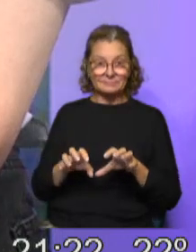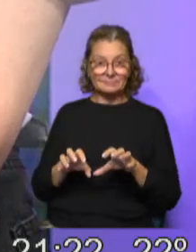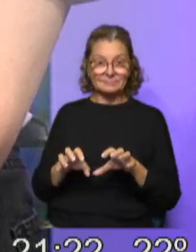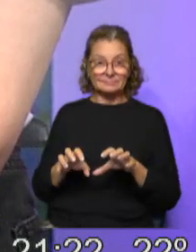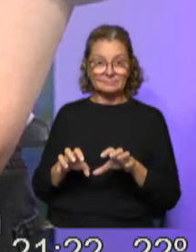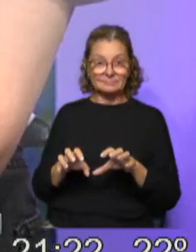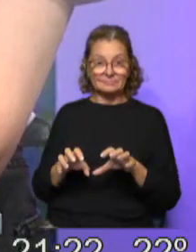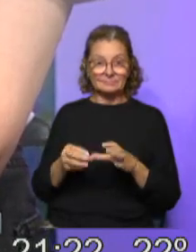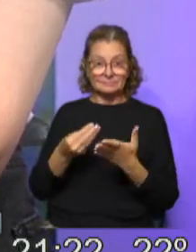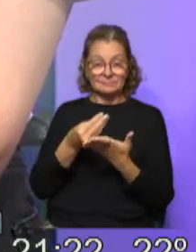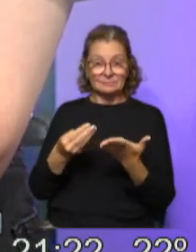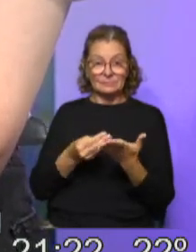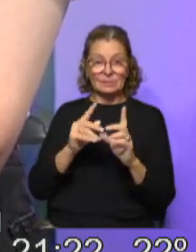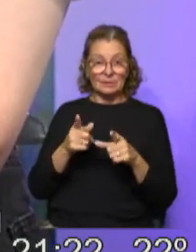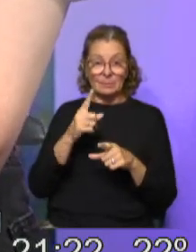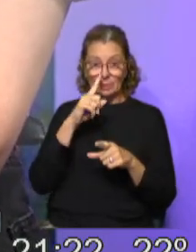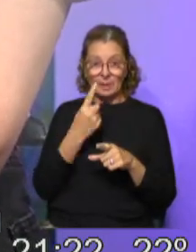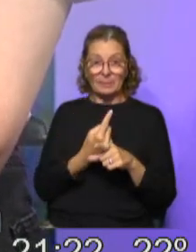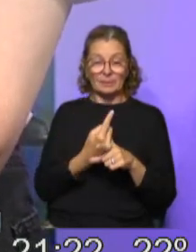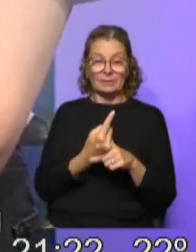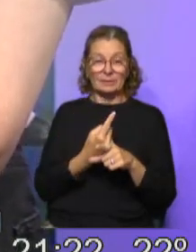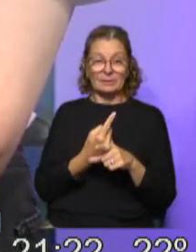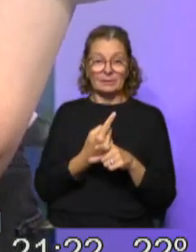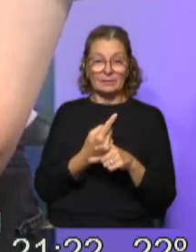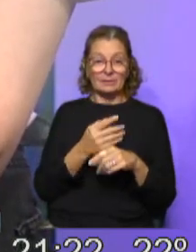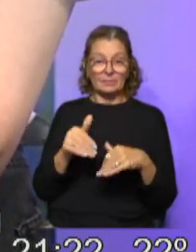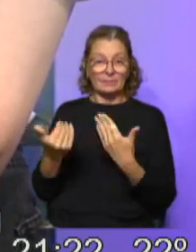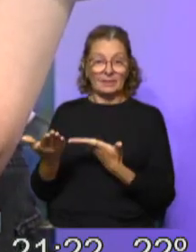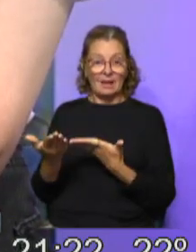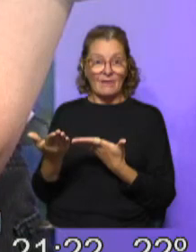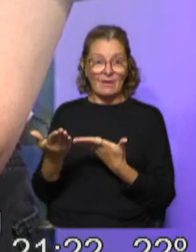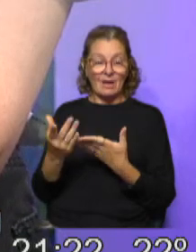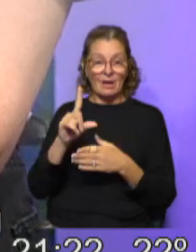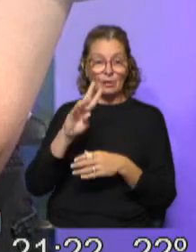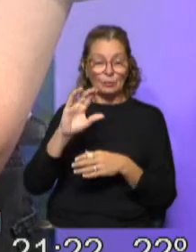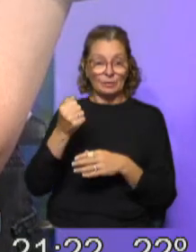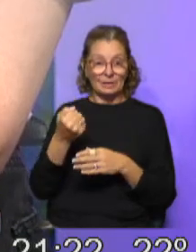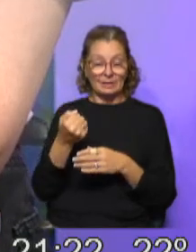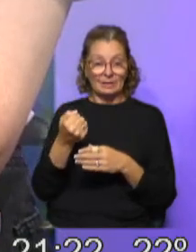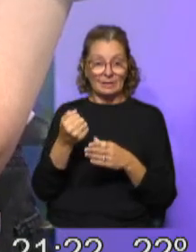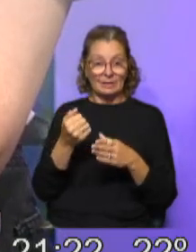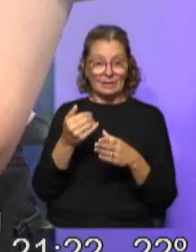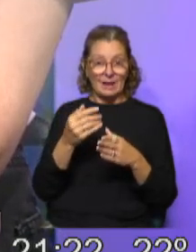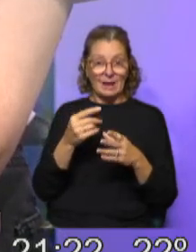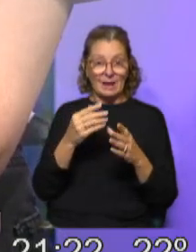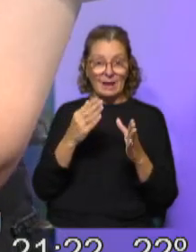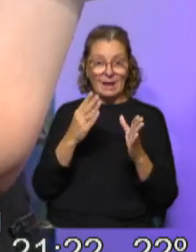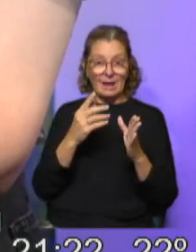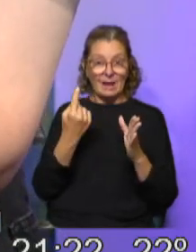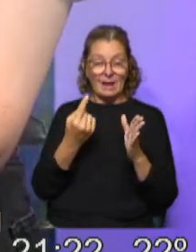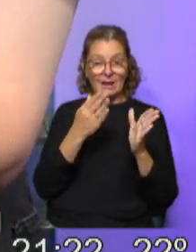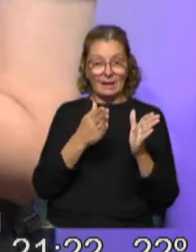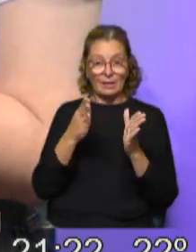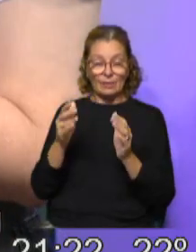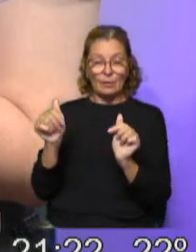y de dibujos también, claro, pero muy rápido. Sí. Y eso Nico se lo pasaba a Lu y Lu se ponía a trabajar en cada página. Claro. En conjunto